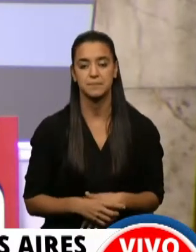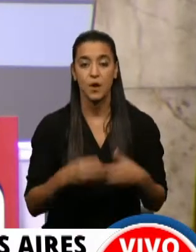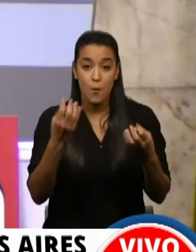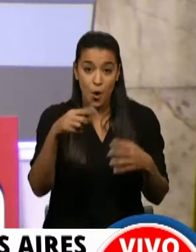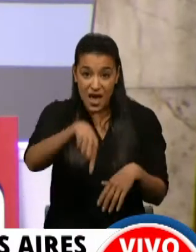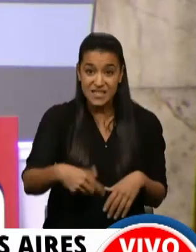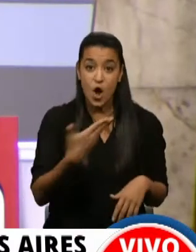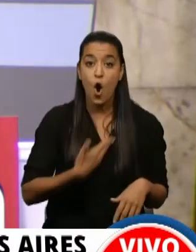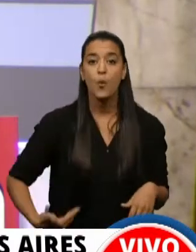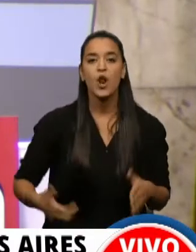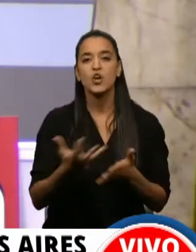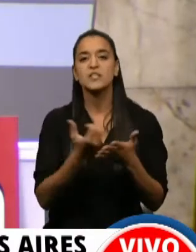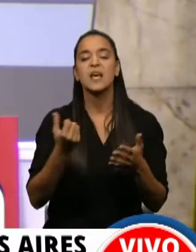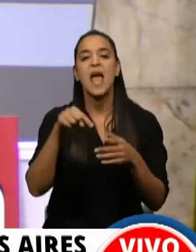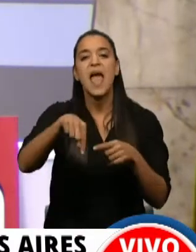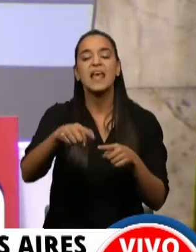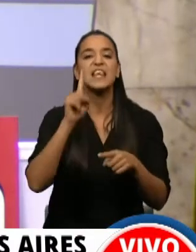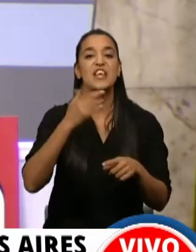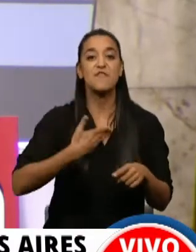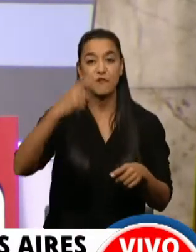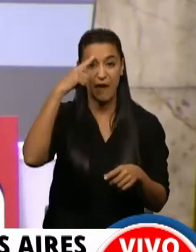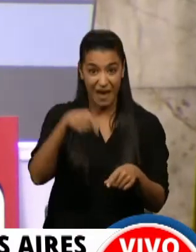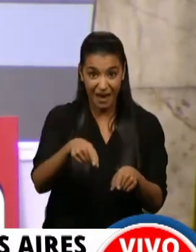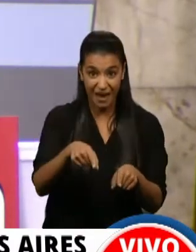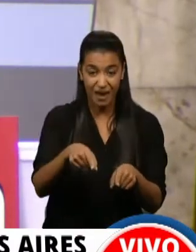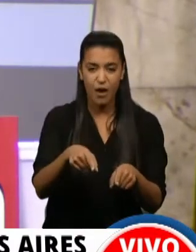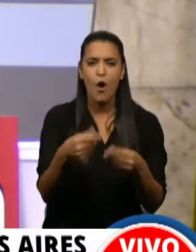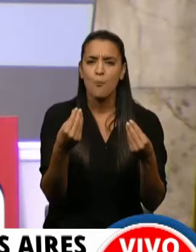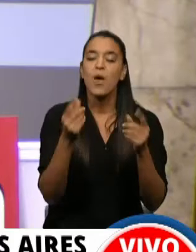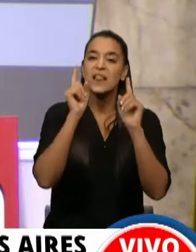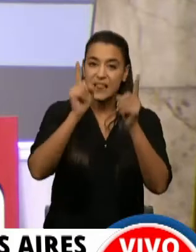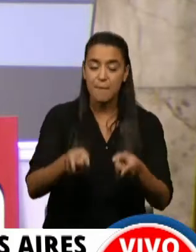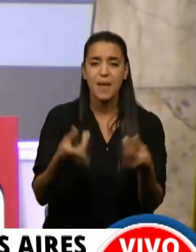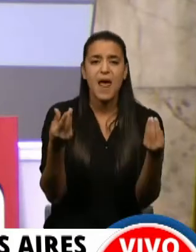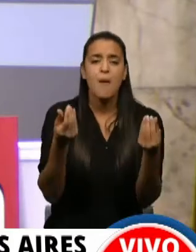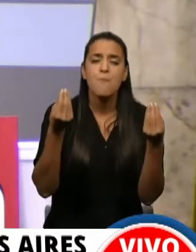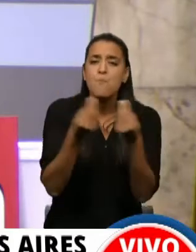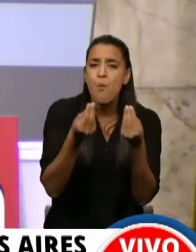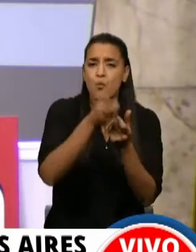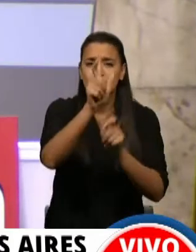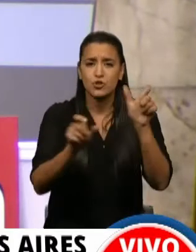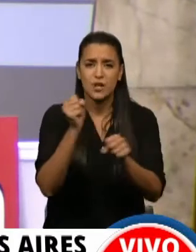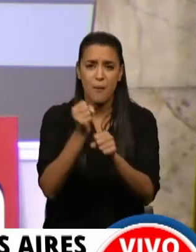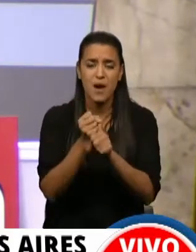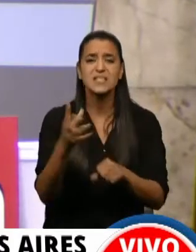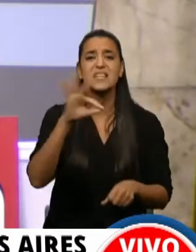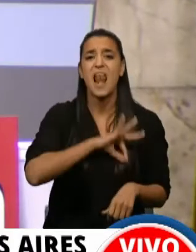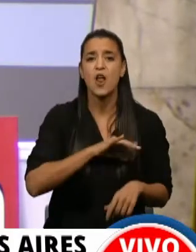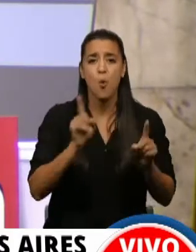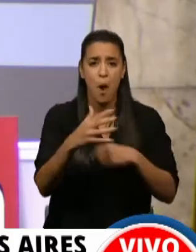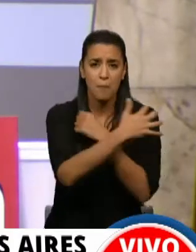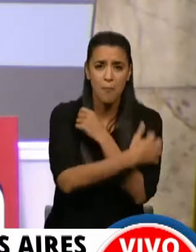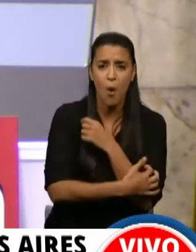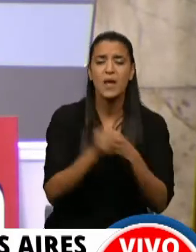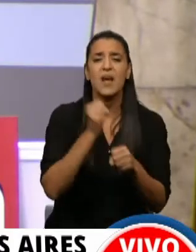Porque este gobierno sacó el IFE y porque además hay millones de trabajadores con salario de pobreza que